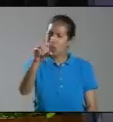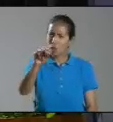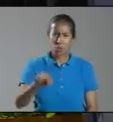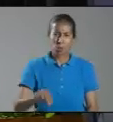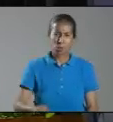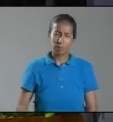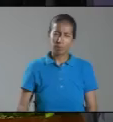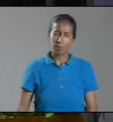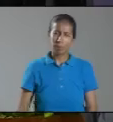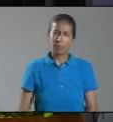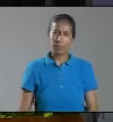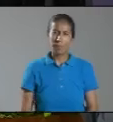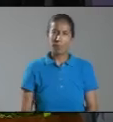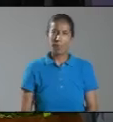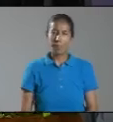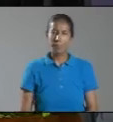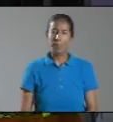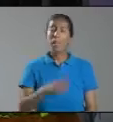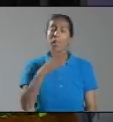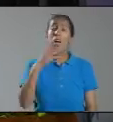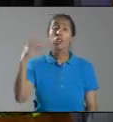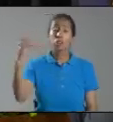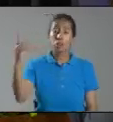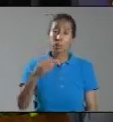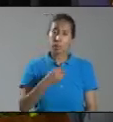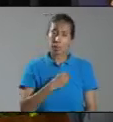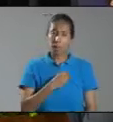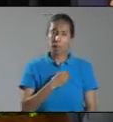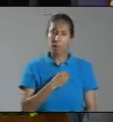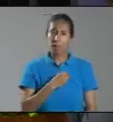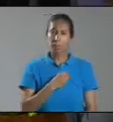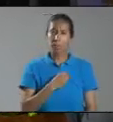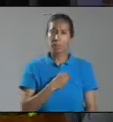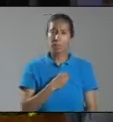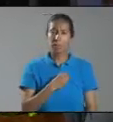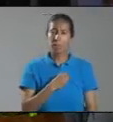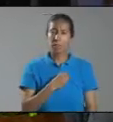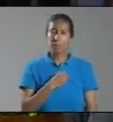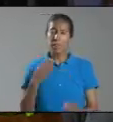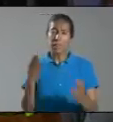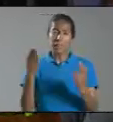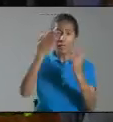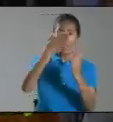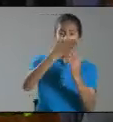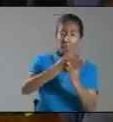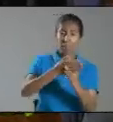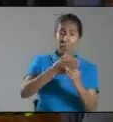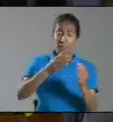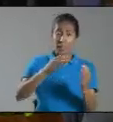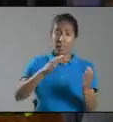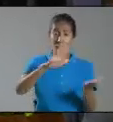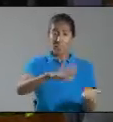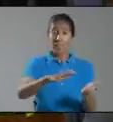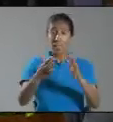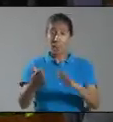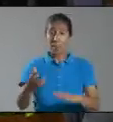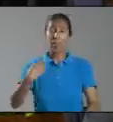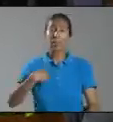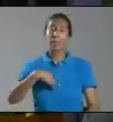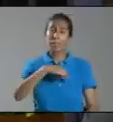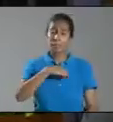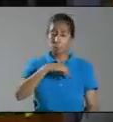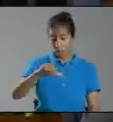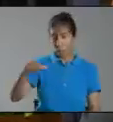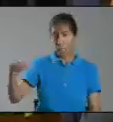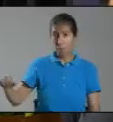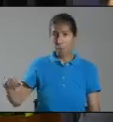No. Entonces Dios quiere que a través de la muerte de nuestra alma, de nuestro